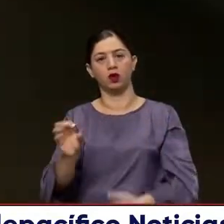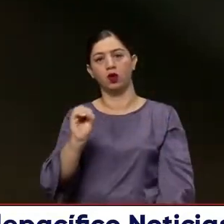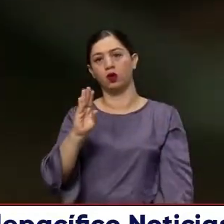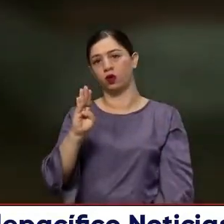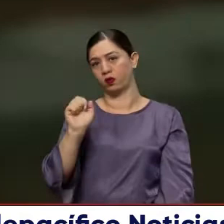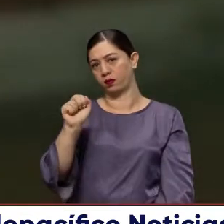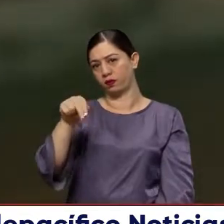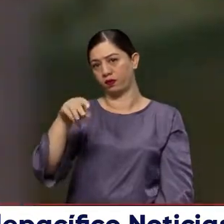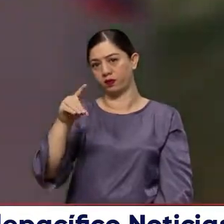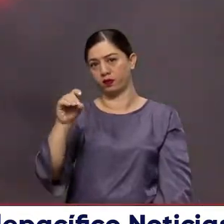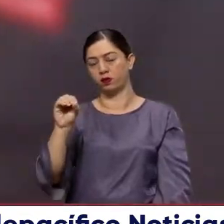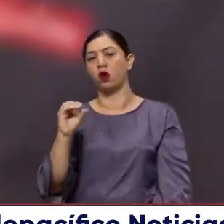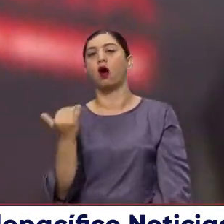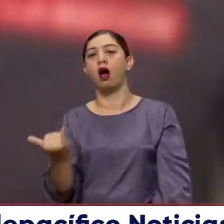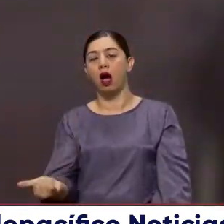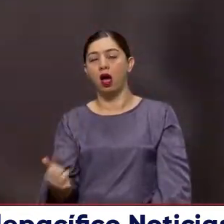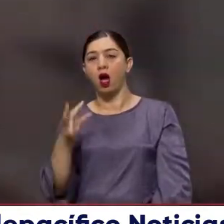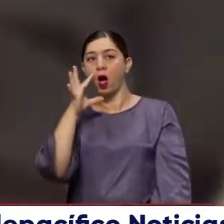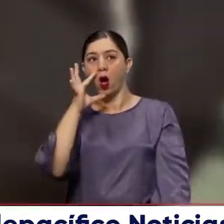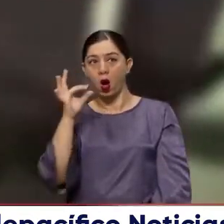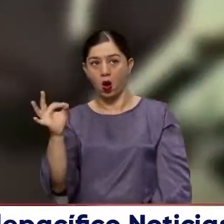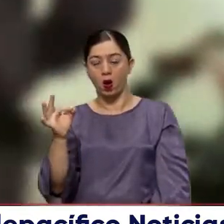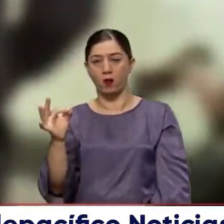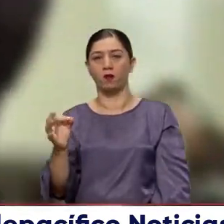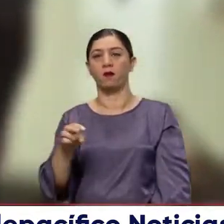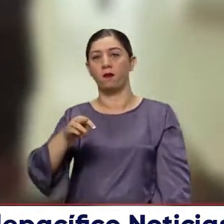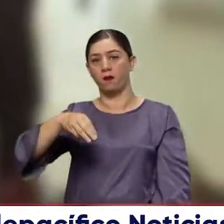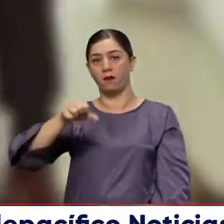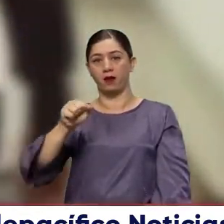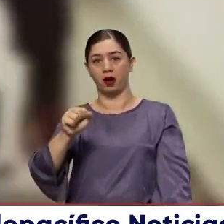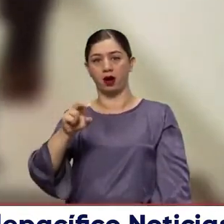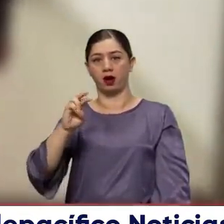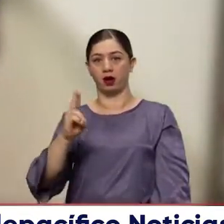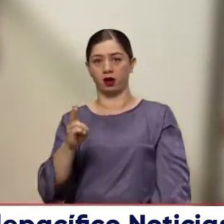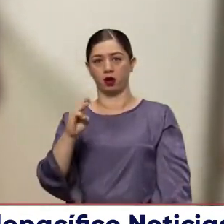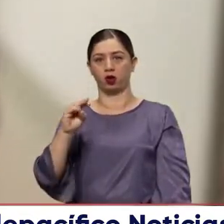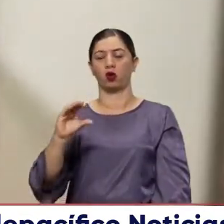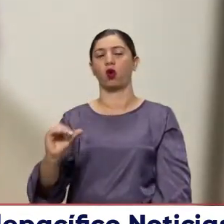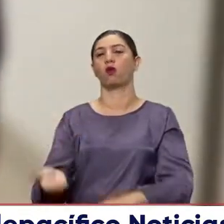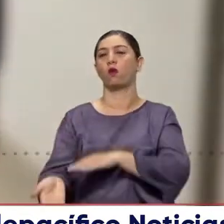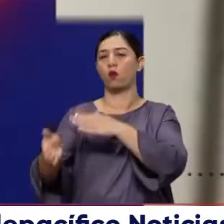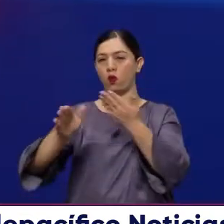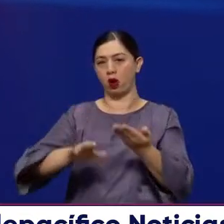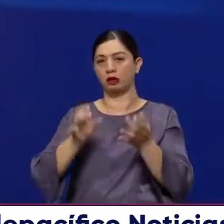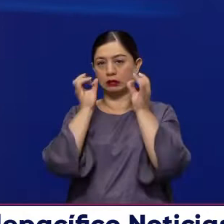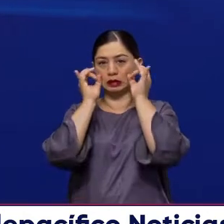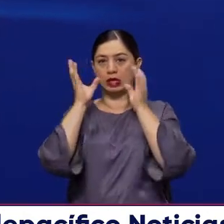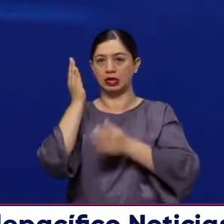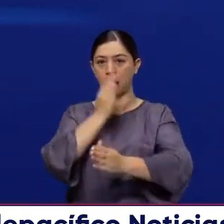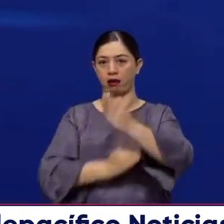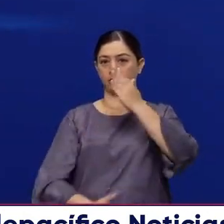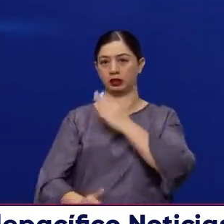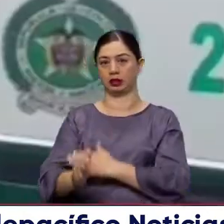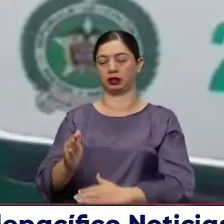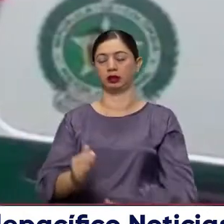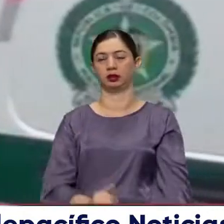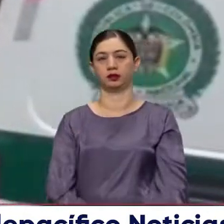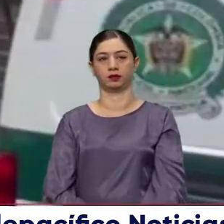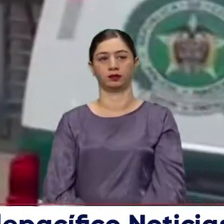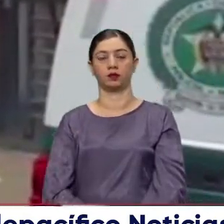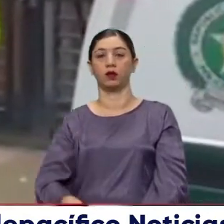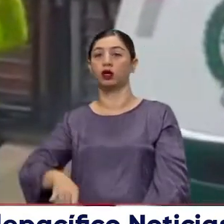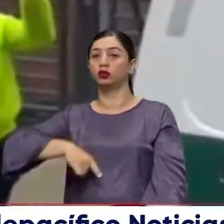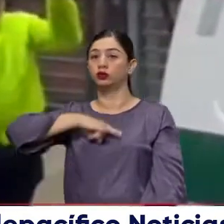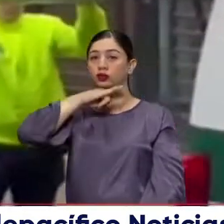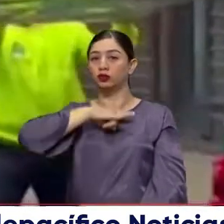vereda San Isidro, donde el señor Marco Aurelio Muñetón pierde la vida por la gravedad de las heridas. En